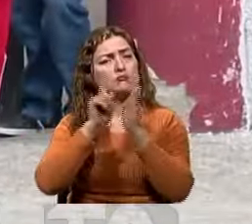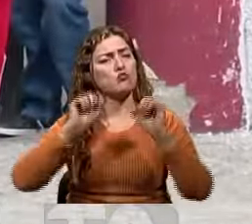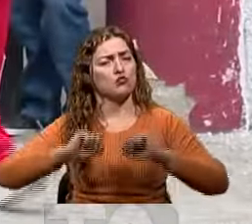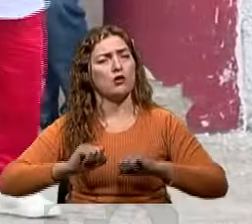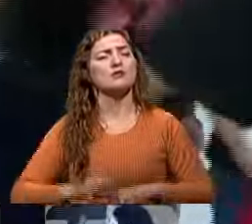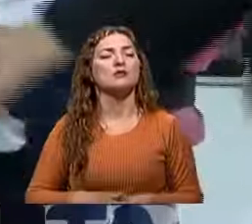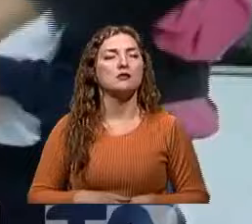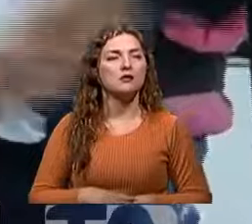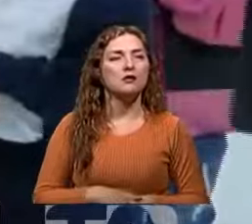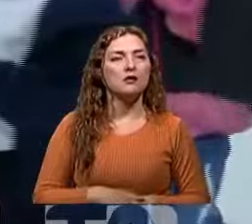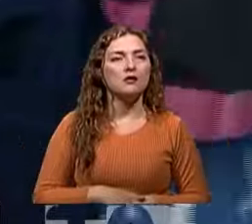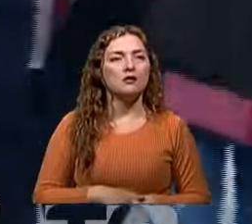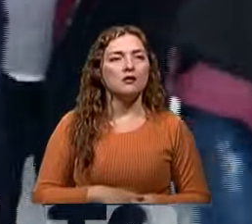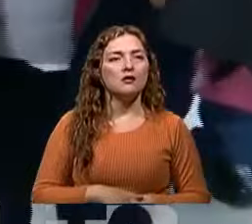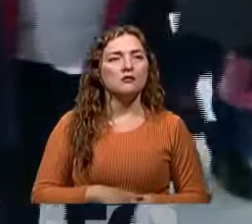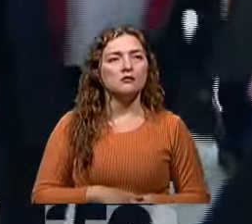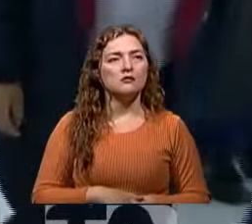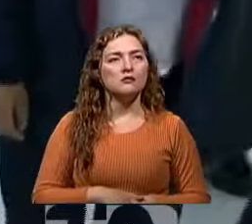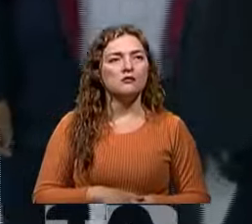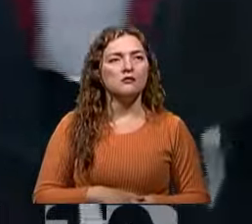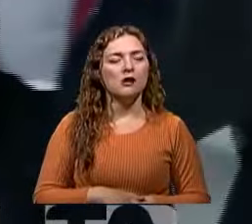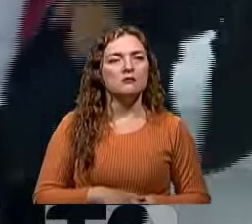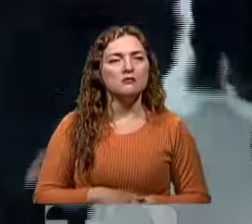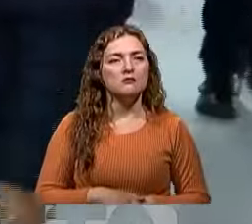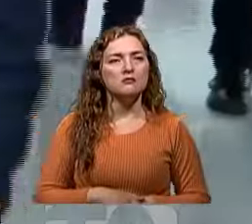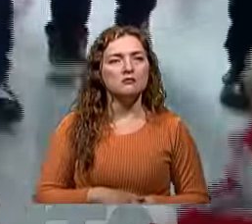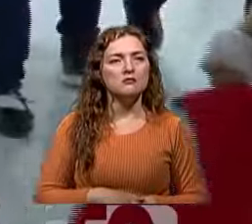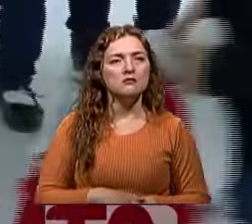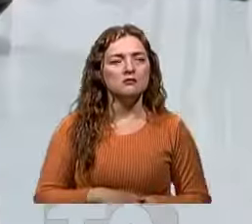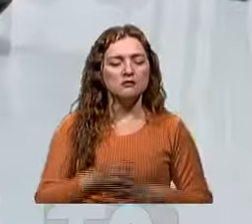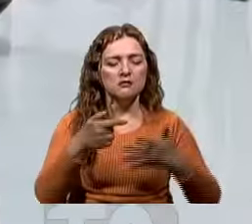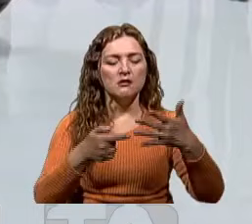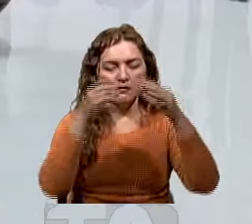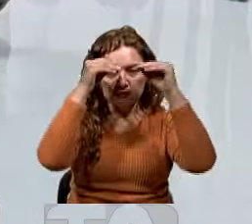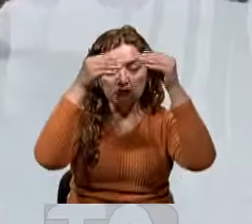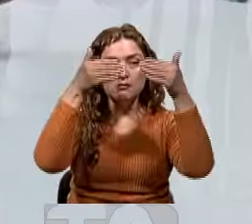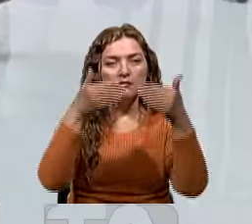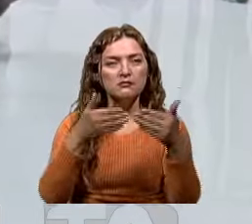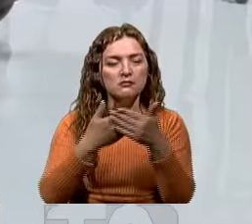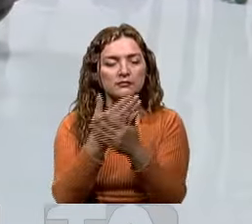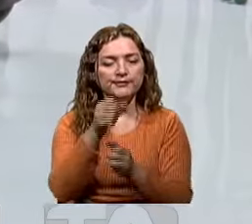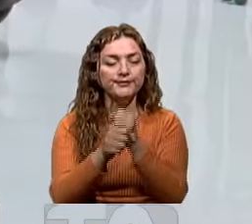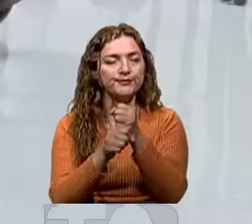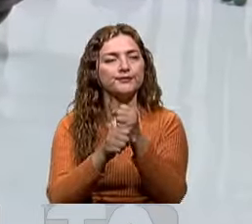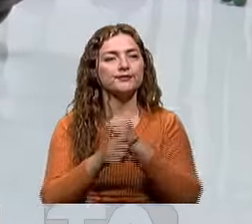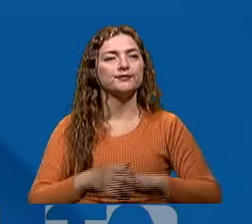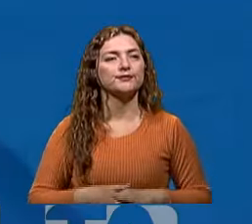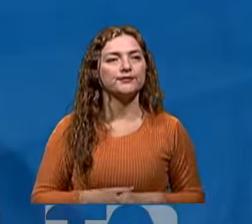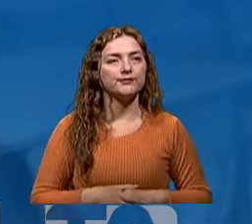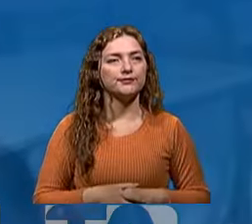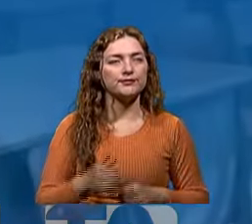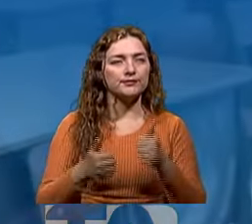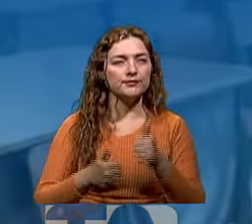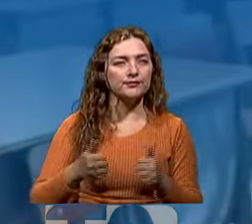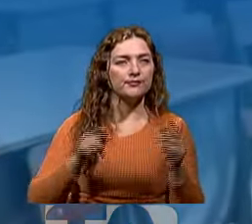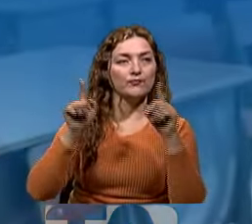denuncias correspondientes. Adicional a ello, esta misma cartera de Estado emitió los lineamientos pedagógicos para este nuevo año lectivo, entre las cuales